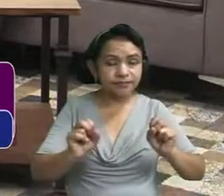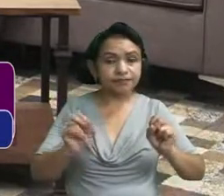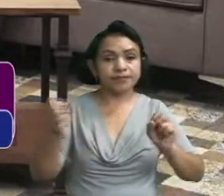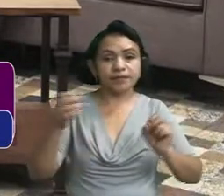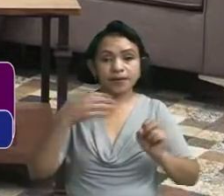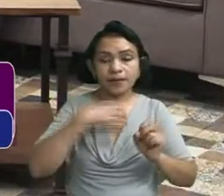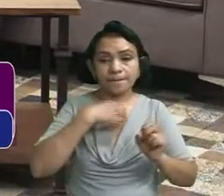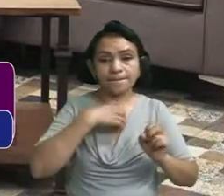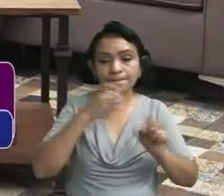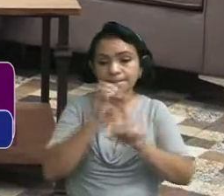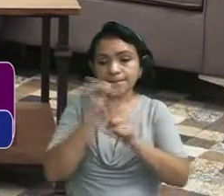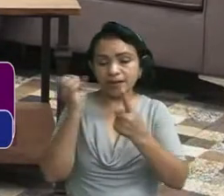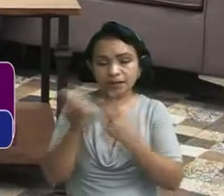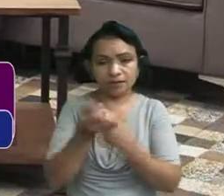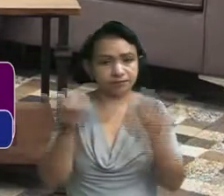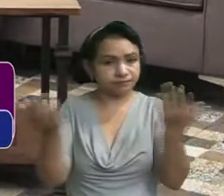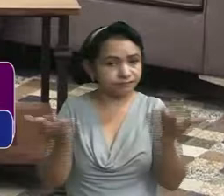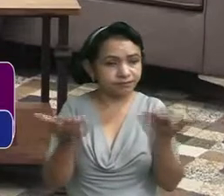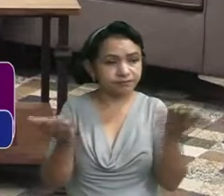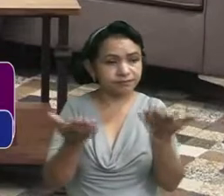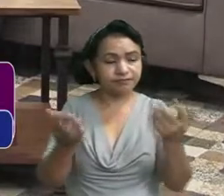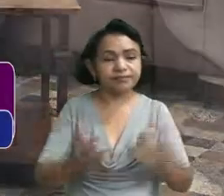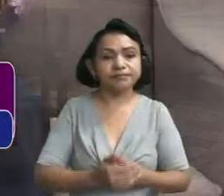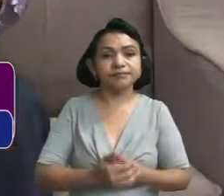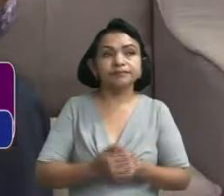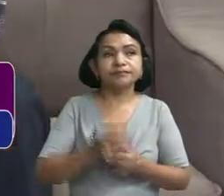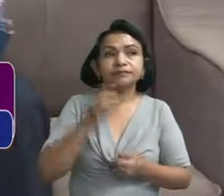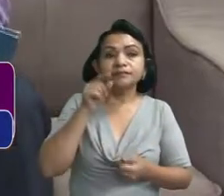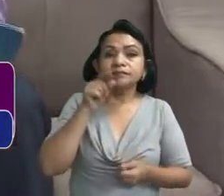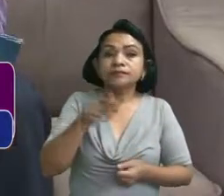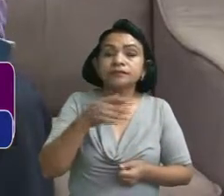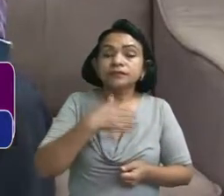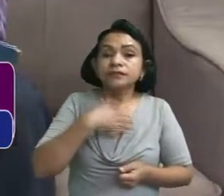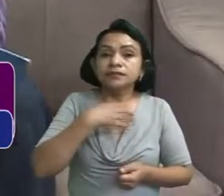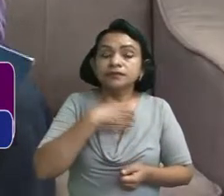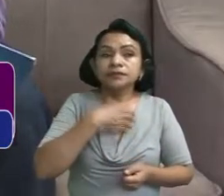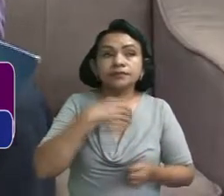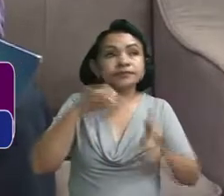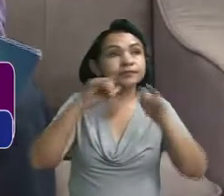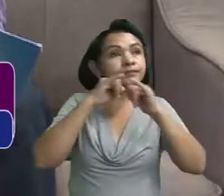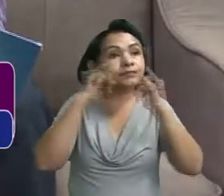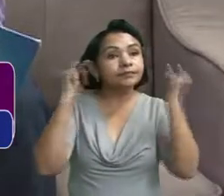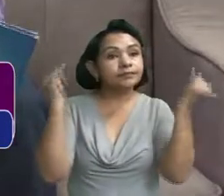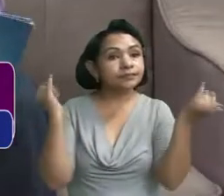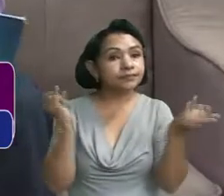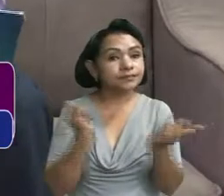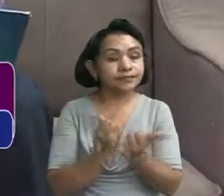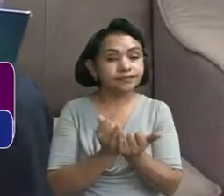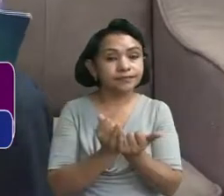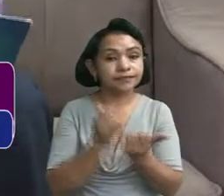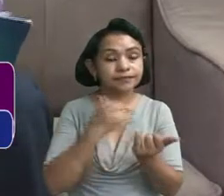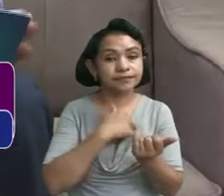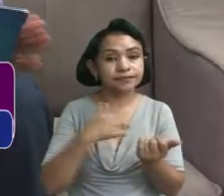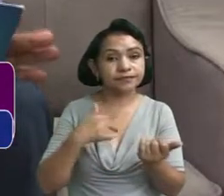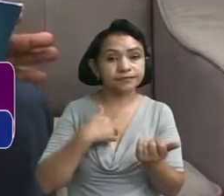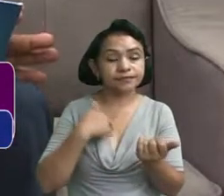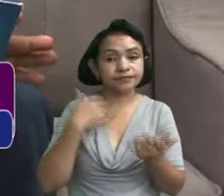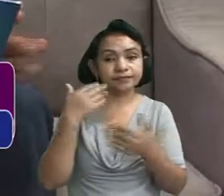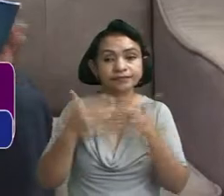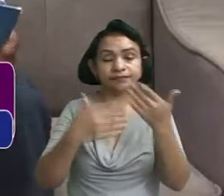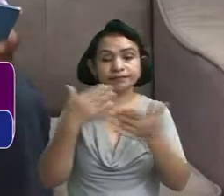misma organización. Y ahí eso me lleva al contexto internacional, Nicaragua inmersa